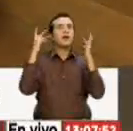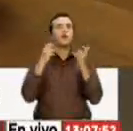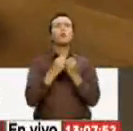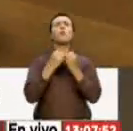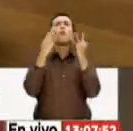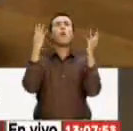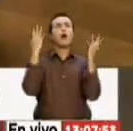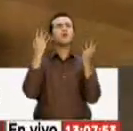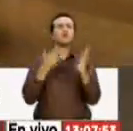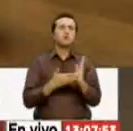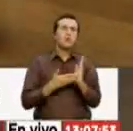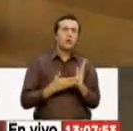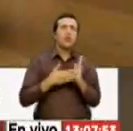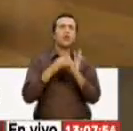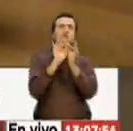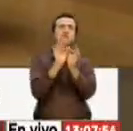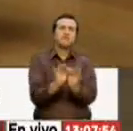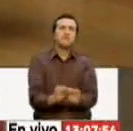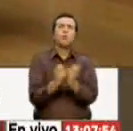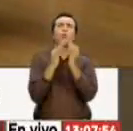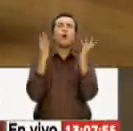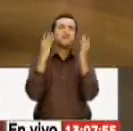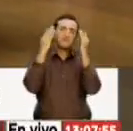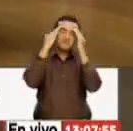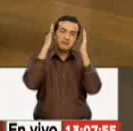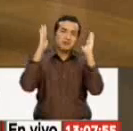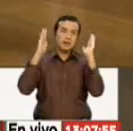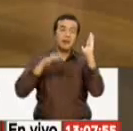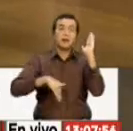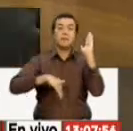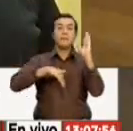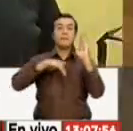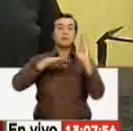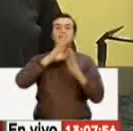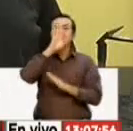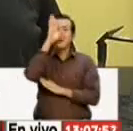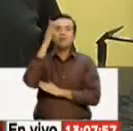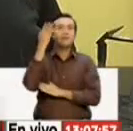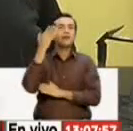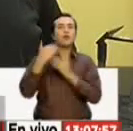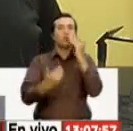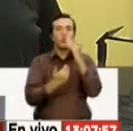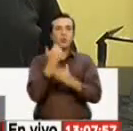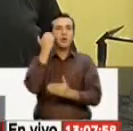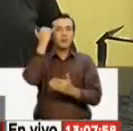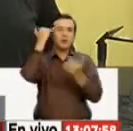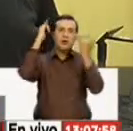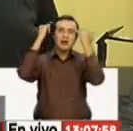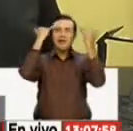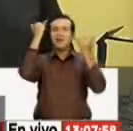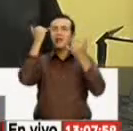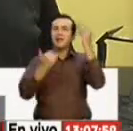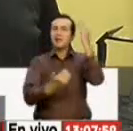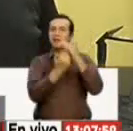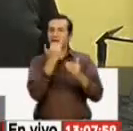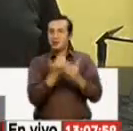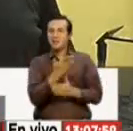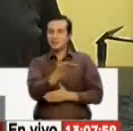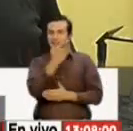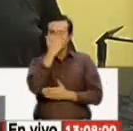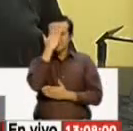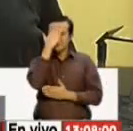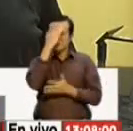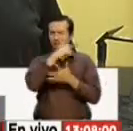registro del número de modelos de trompos que ha elaborado. Mi fuerte es el reinvento. Como ustedes pudieron ver y observar, tengo